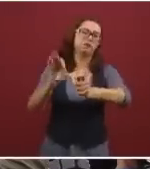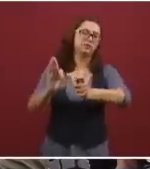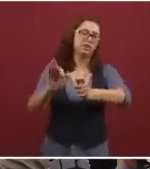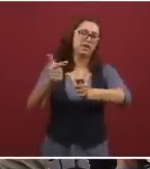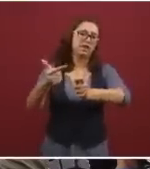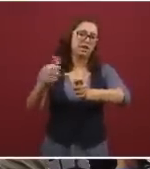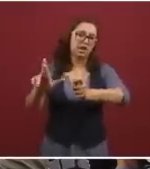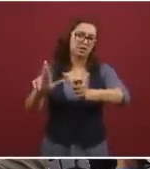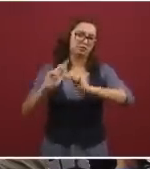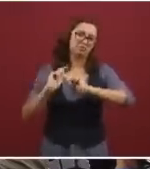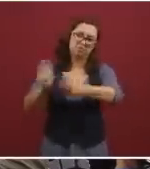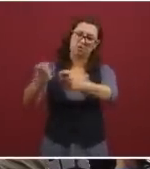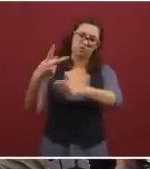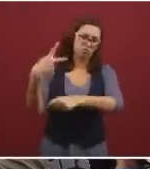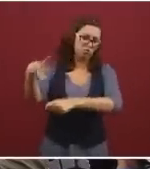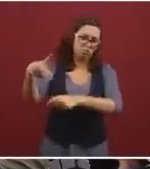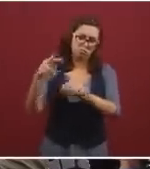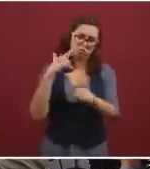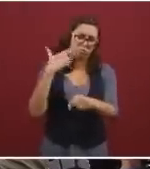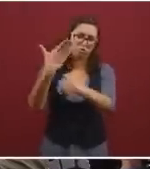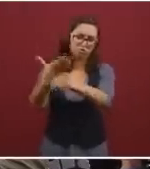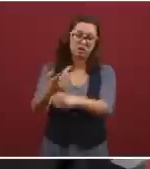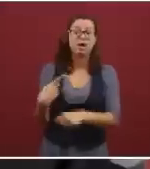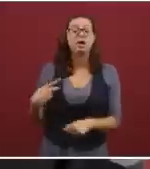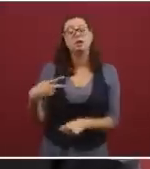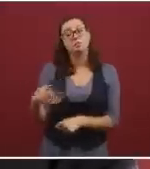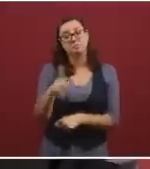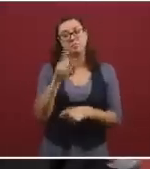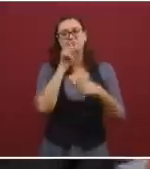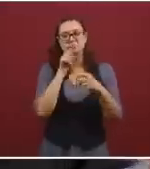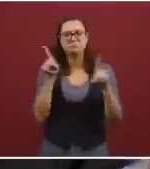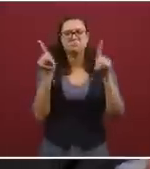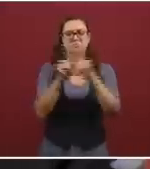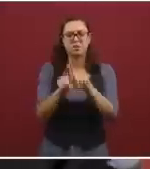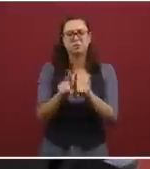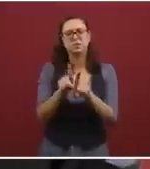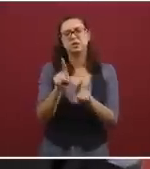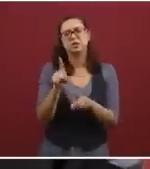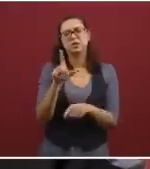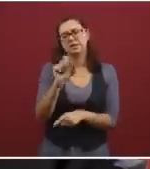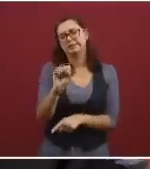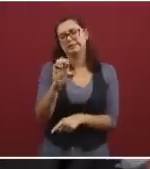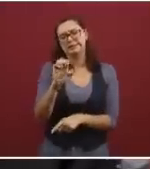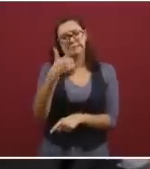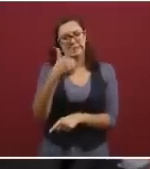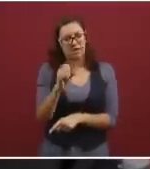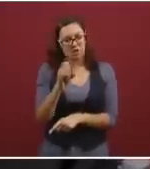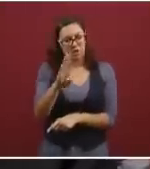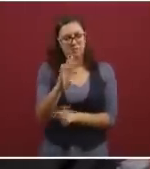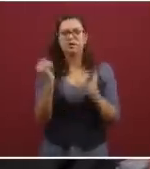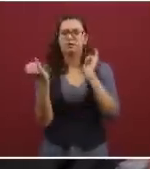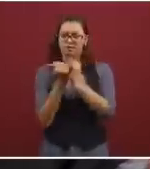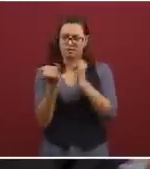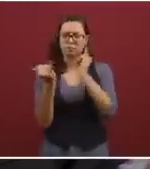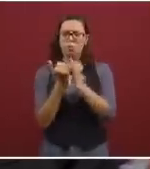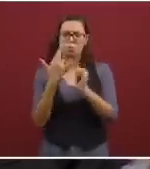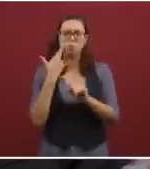es también responsabilidad de la Secretaría de Gobernación, de